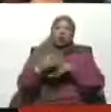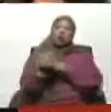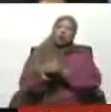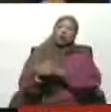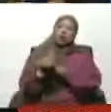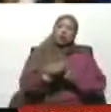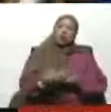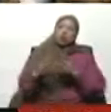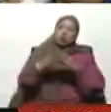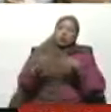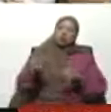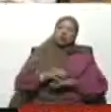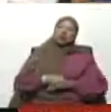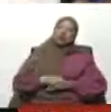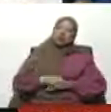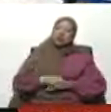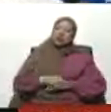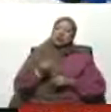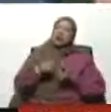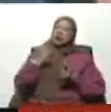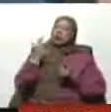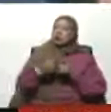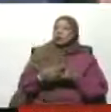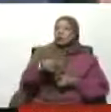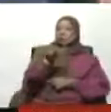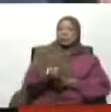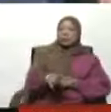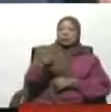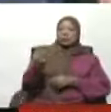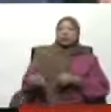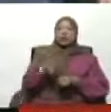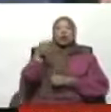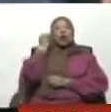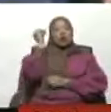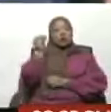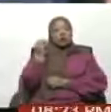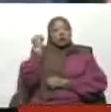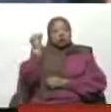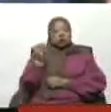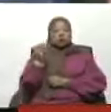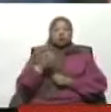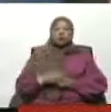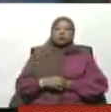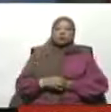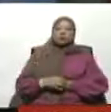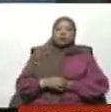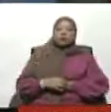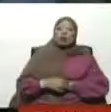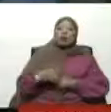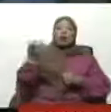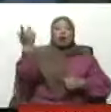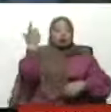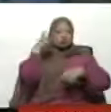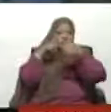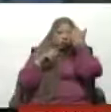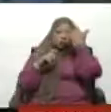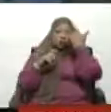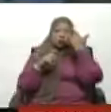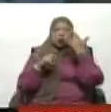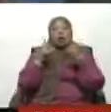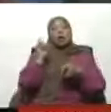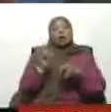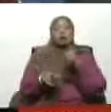presidente. Entonces, la gente hizo una reflexión y trajo al comandante Chávez y